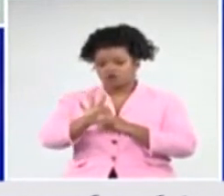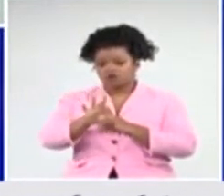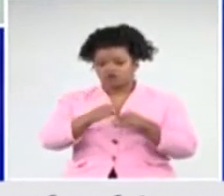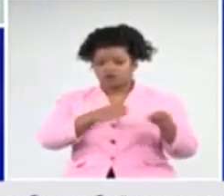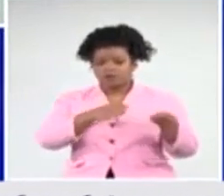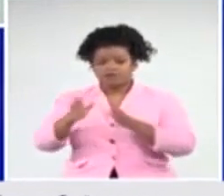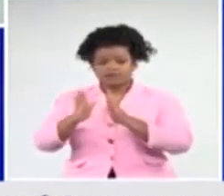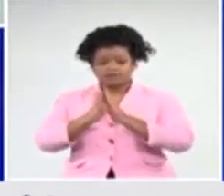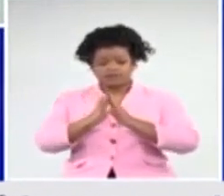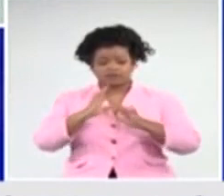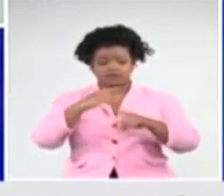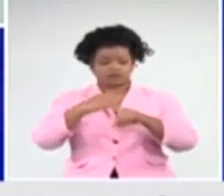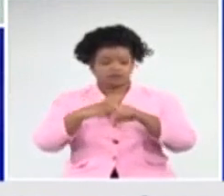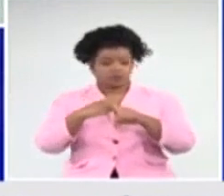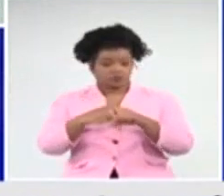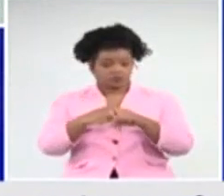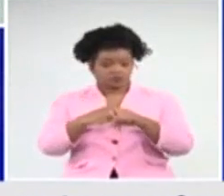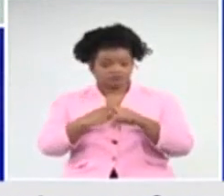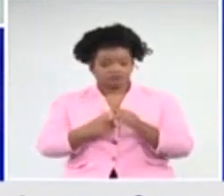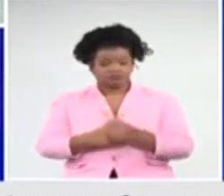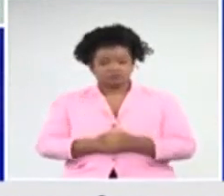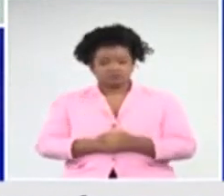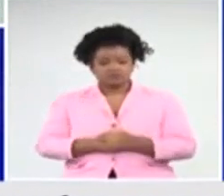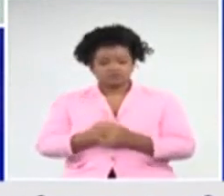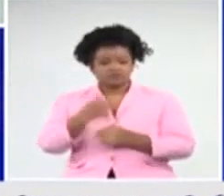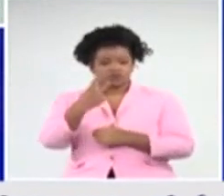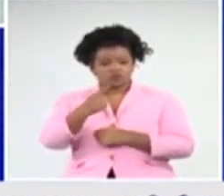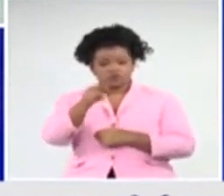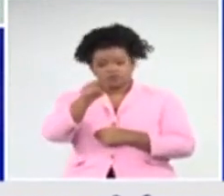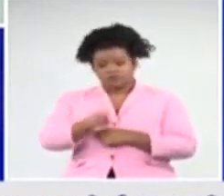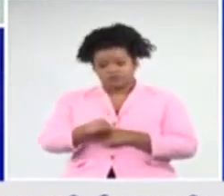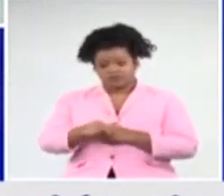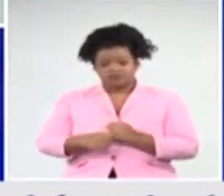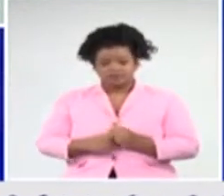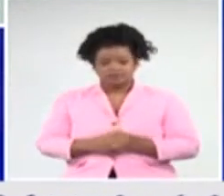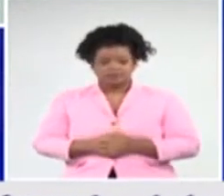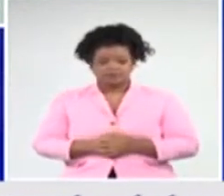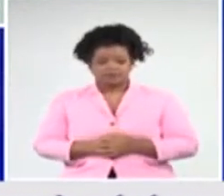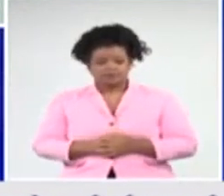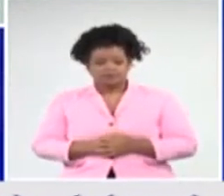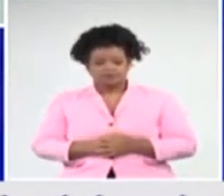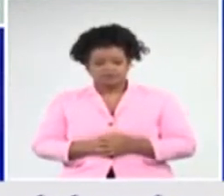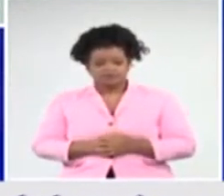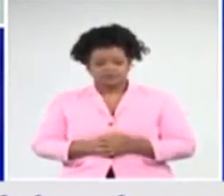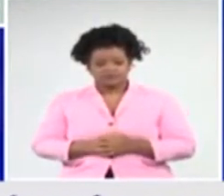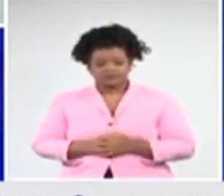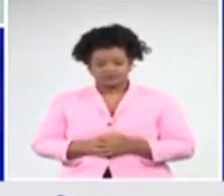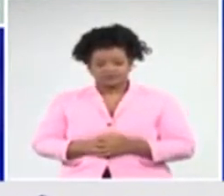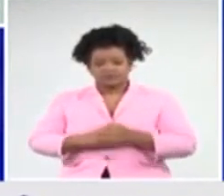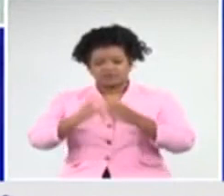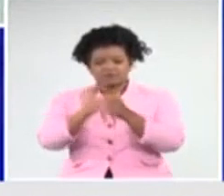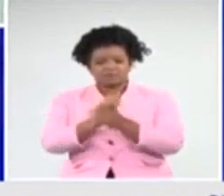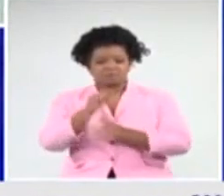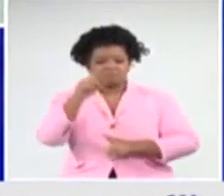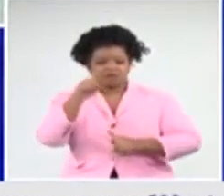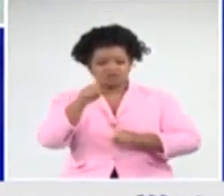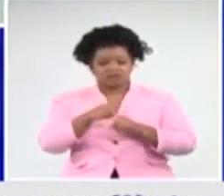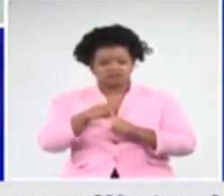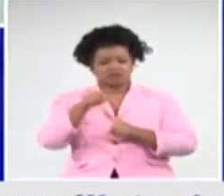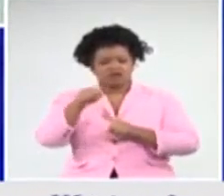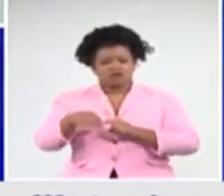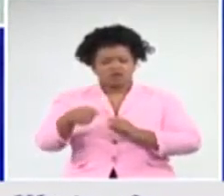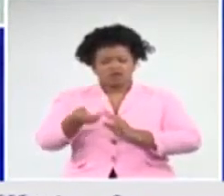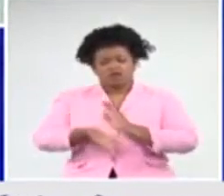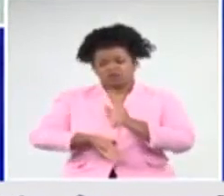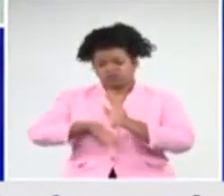Norte se diagnostican 2 casos en el día de ayer. Matanza incrementa